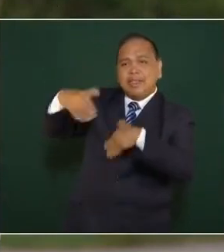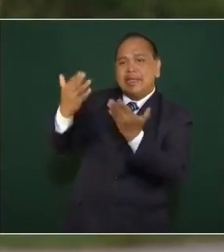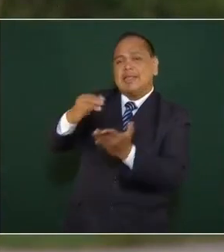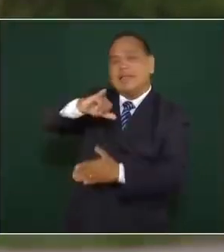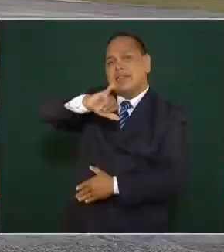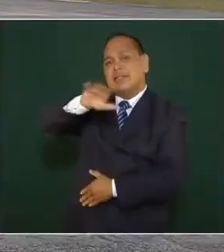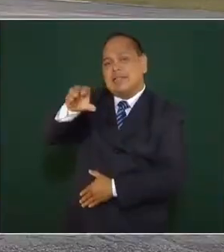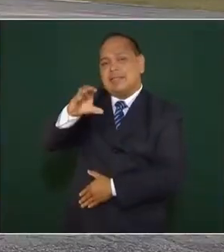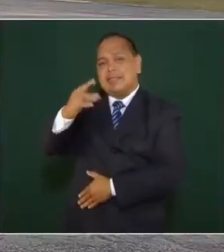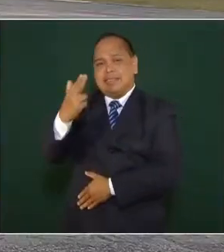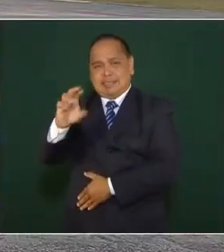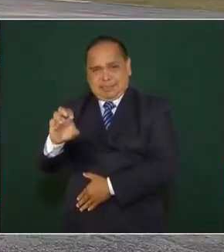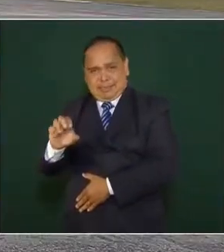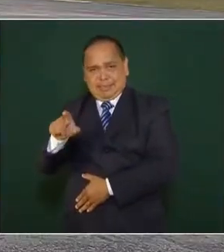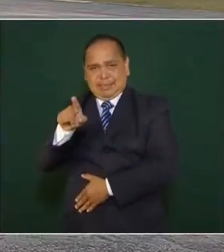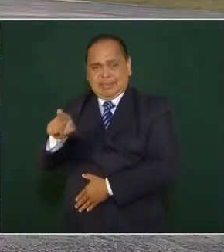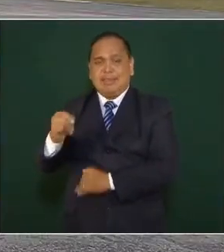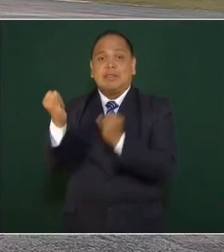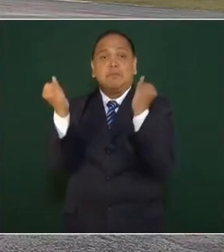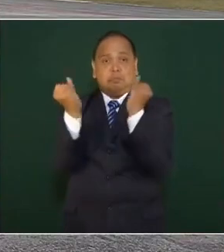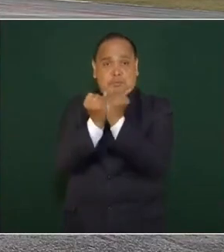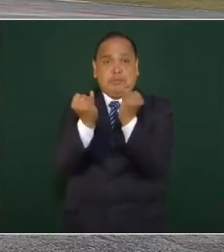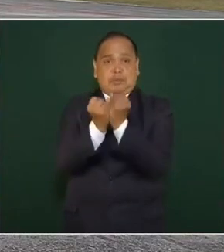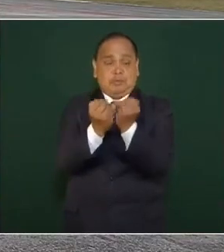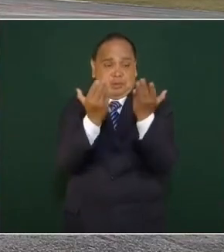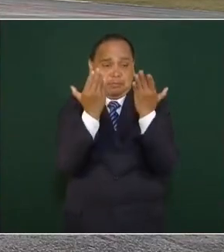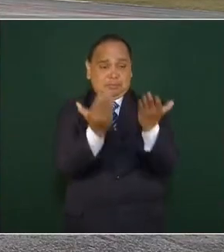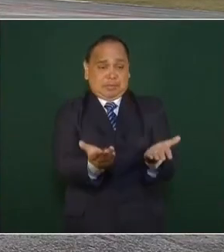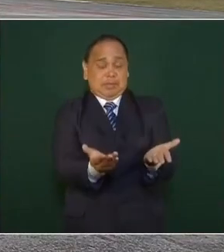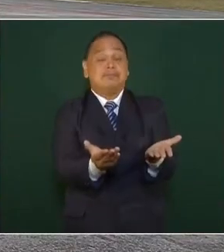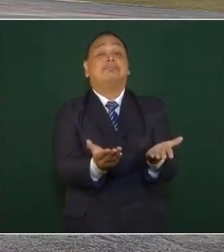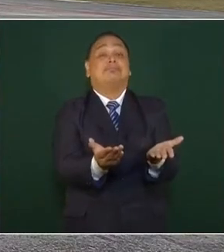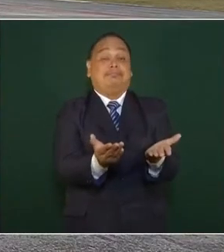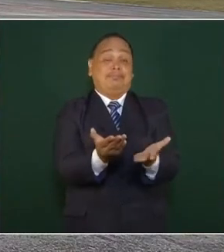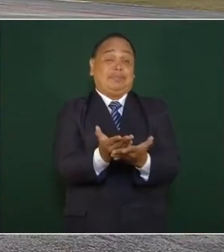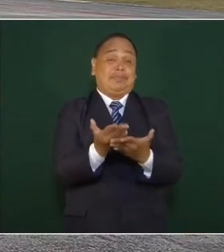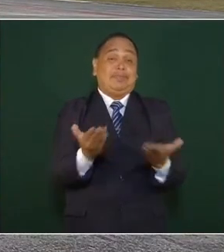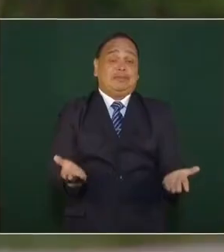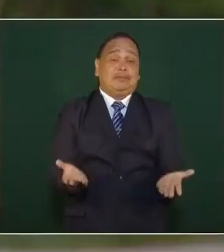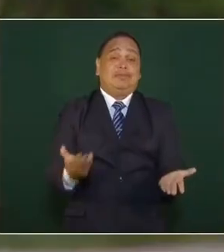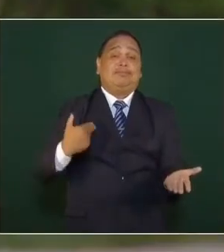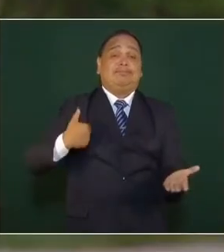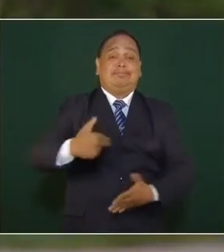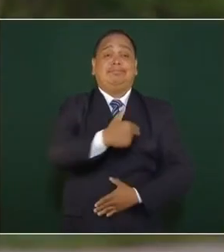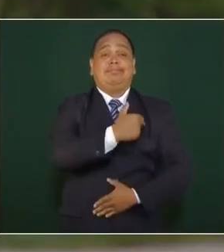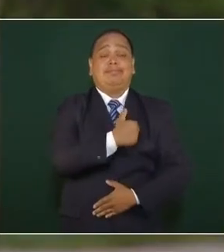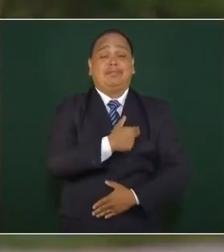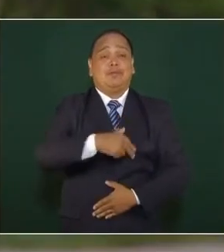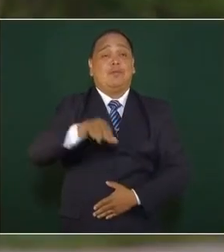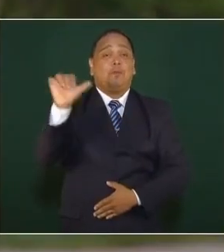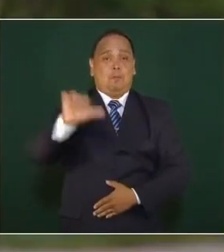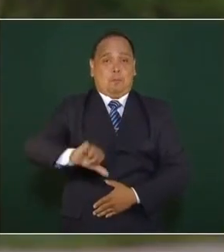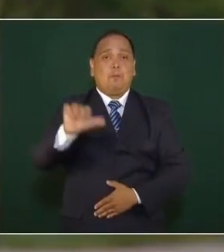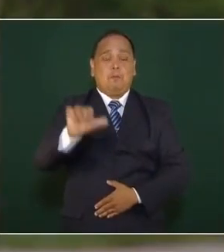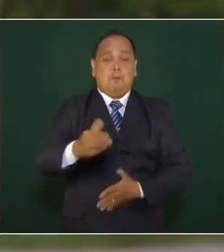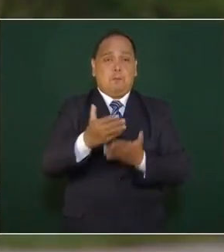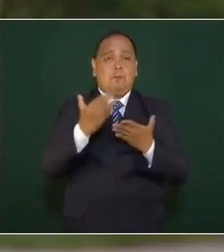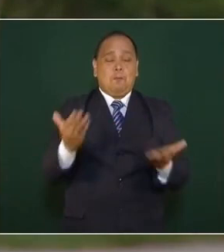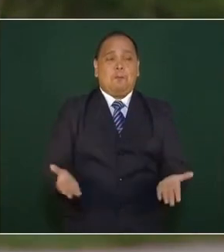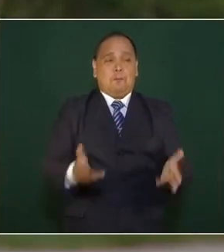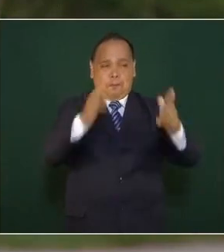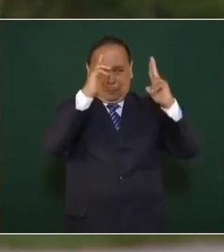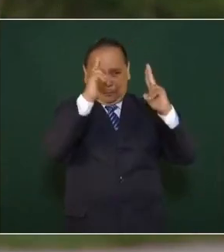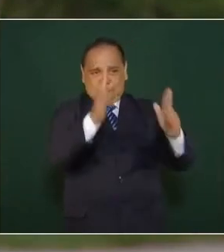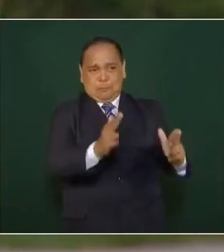centenario. Y es México también el presente solidario, honesto y justiciero